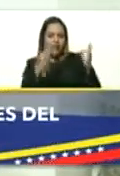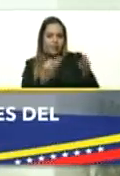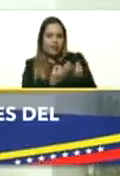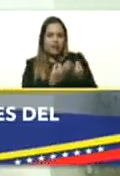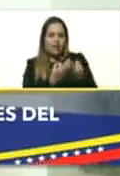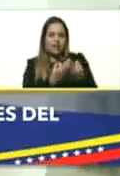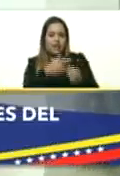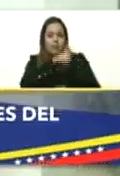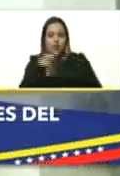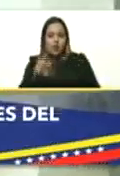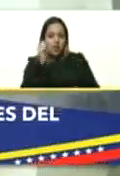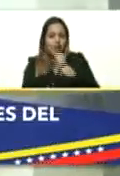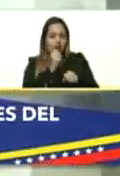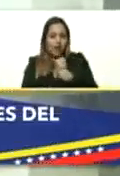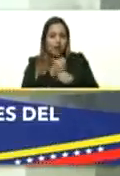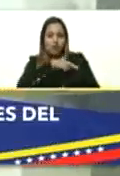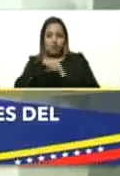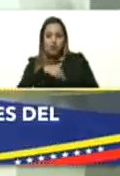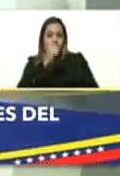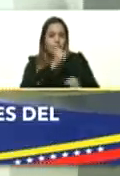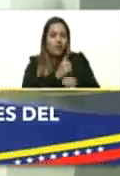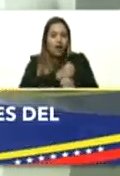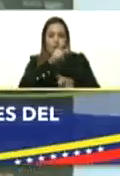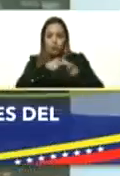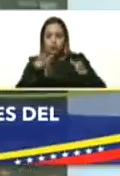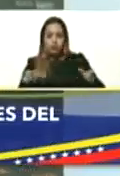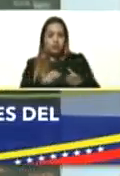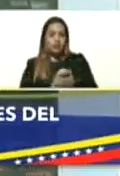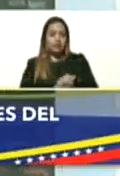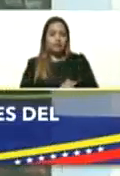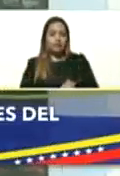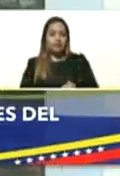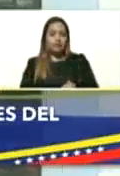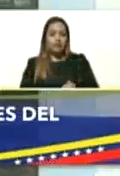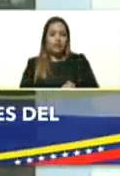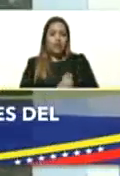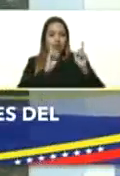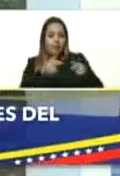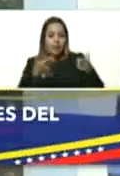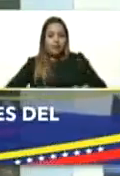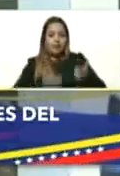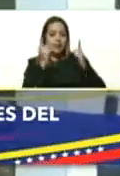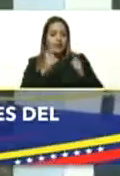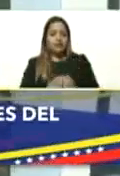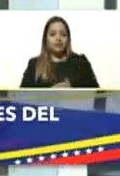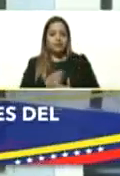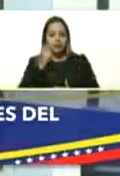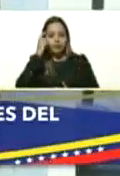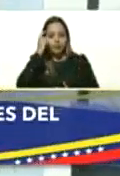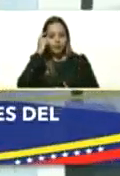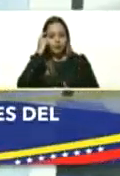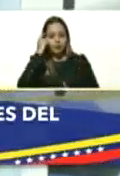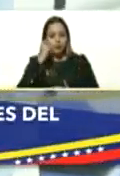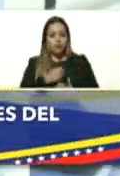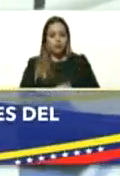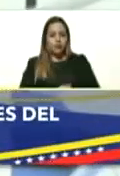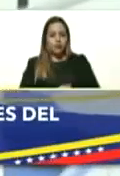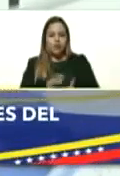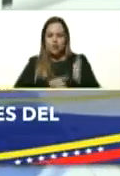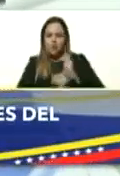clase trabajadora, a nuestros trabajadores y que además nos permite ser